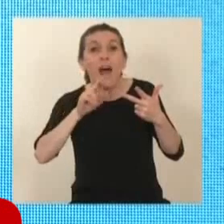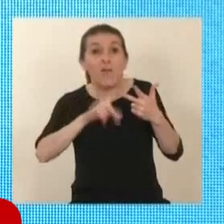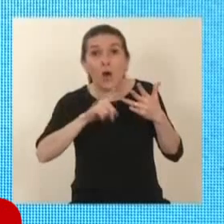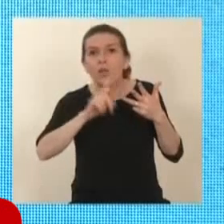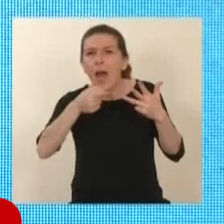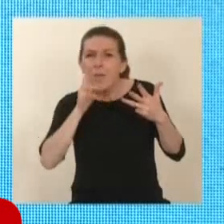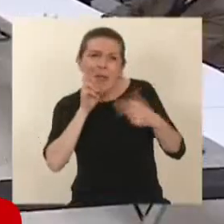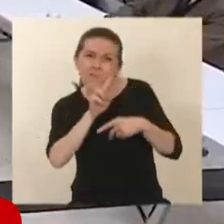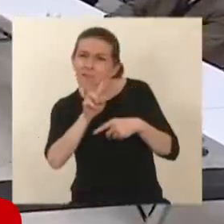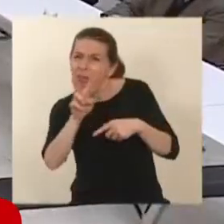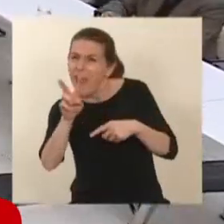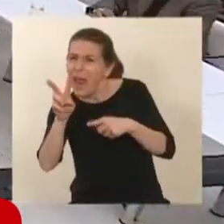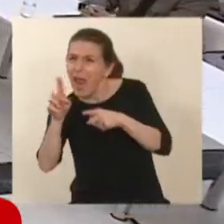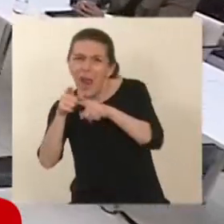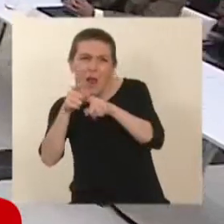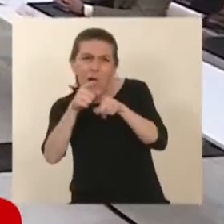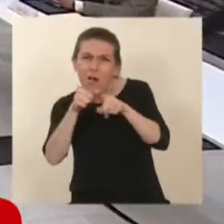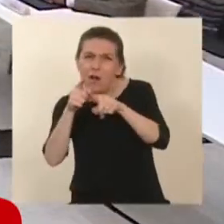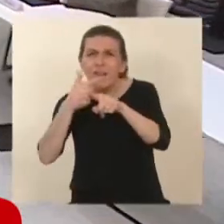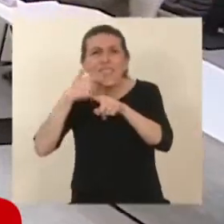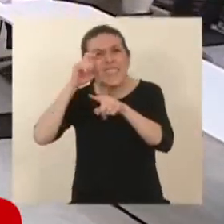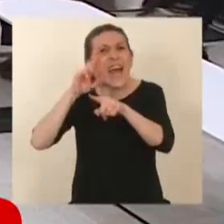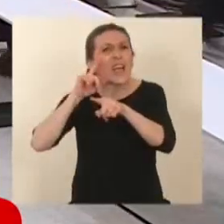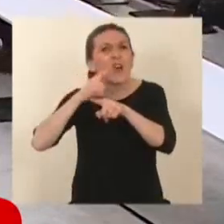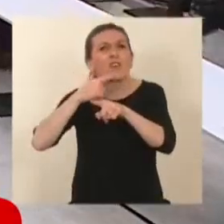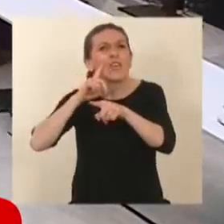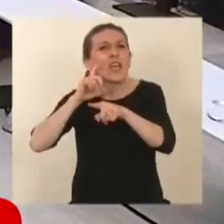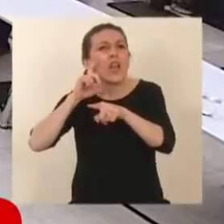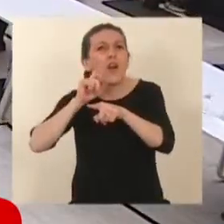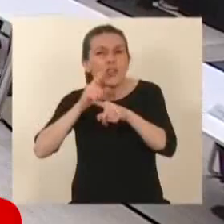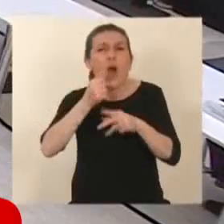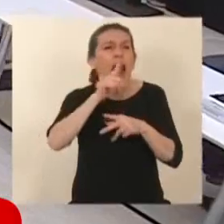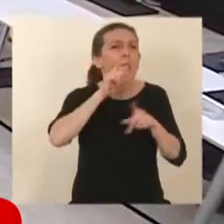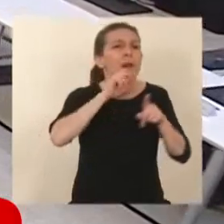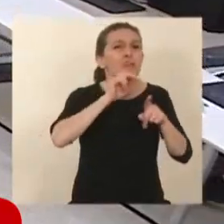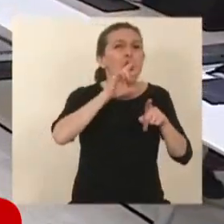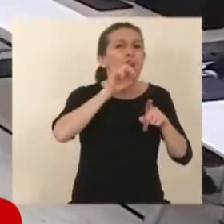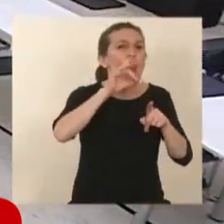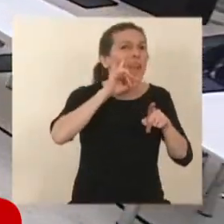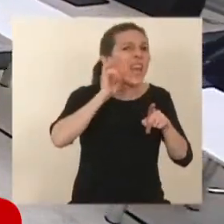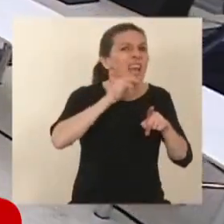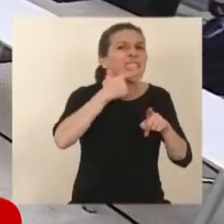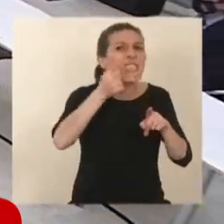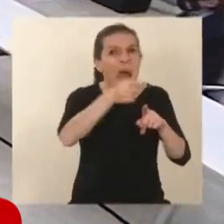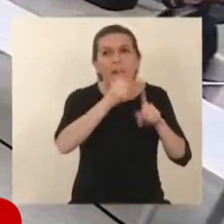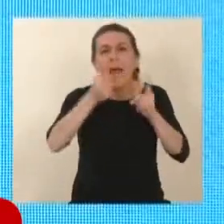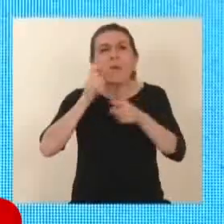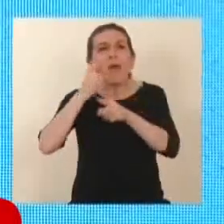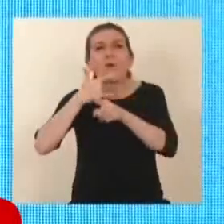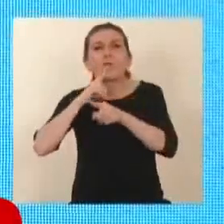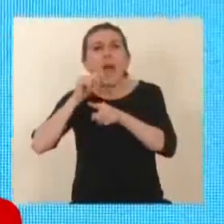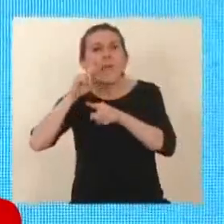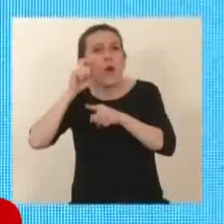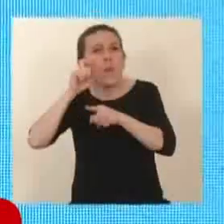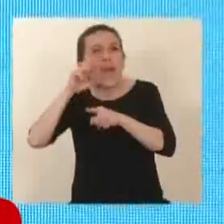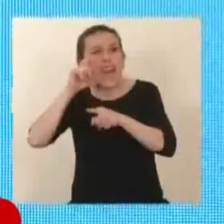los veo a Sergio Silioto, a Alberto Rodríguez A Gustavo Melella